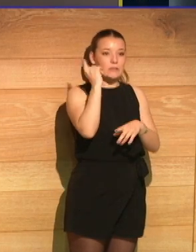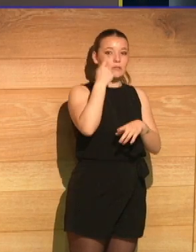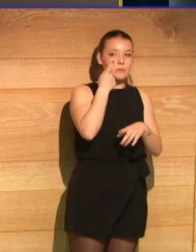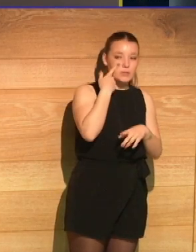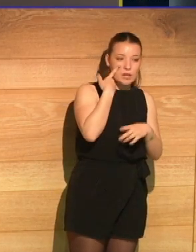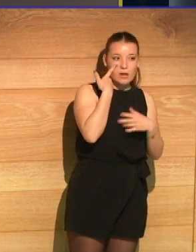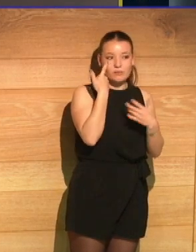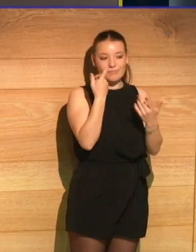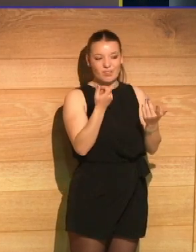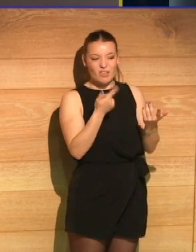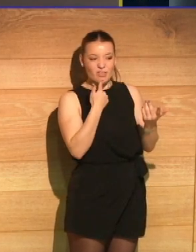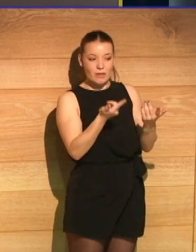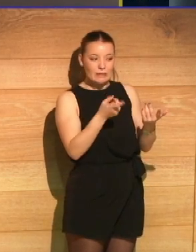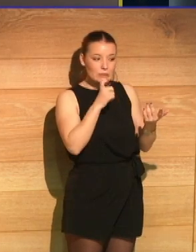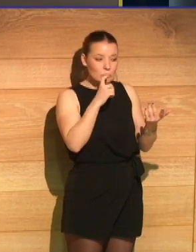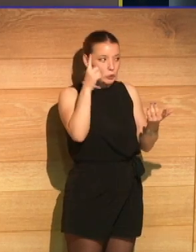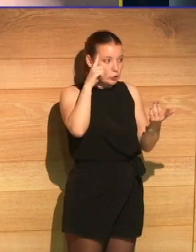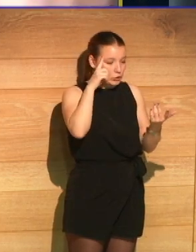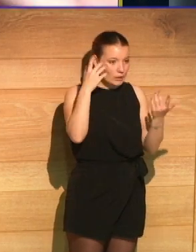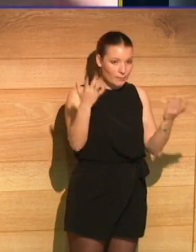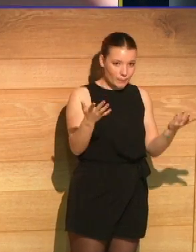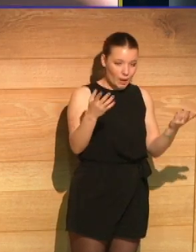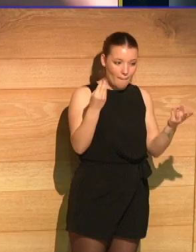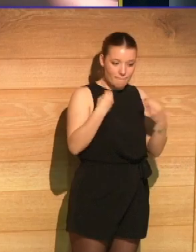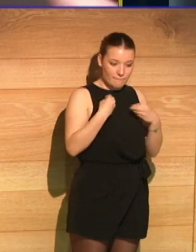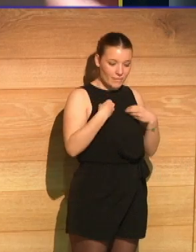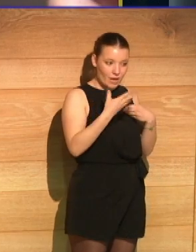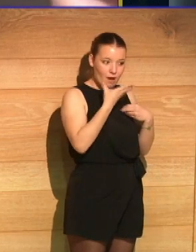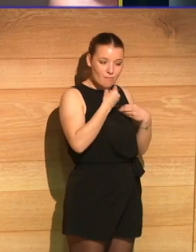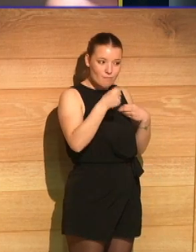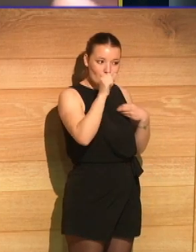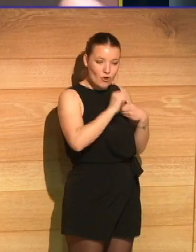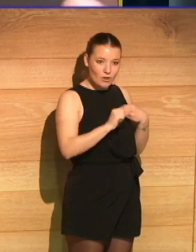no sé cómo dice eso bien, pero qué bonito es la vida,